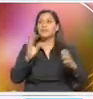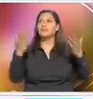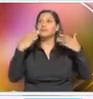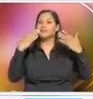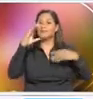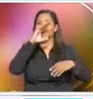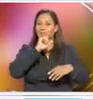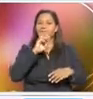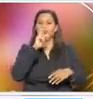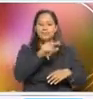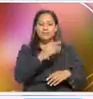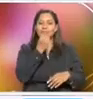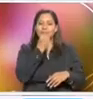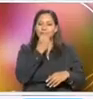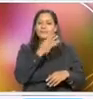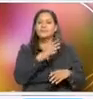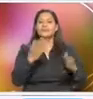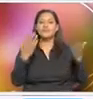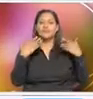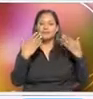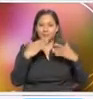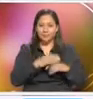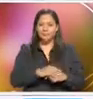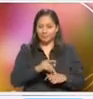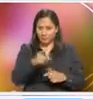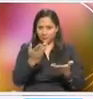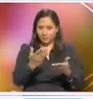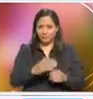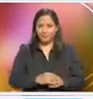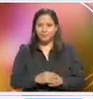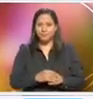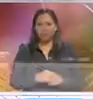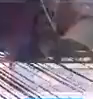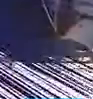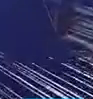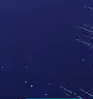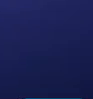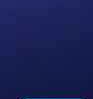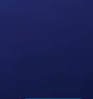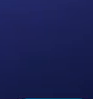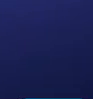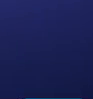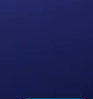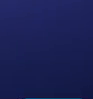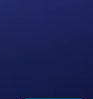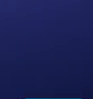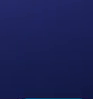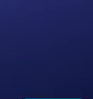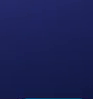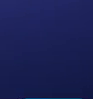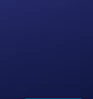mejor comer Se antoja alimentos más. frescos. Vamos a compartirle los ingredientes. Árale.